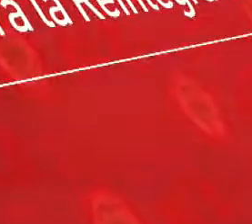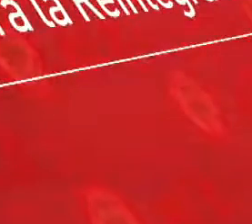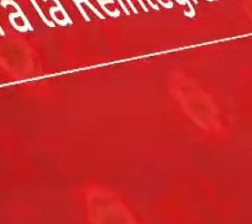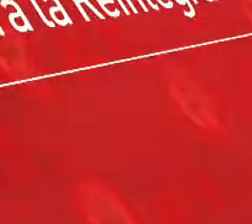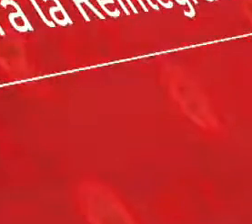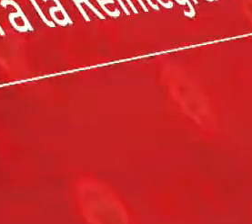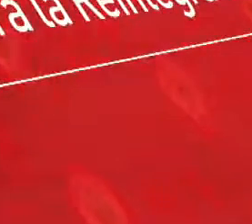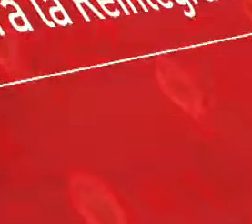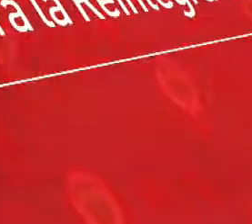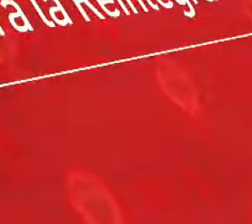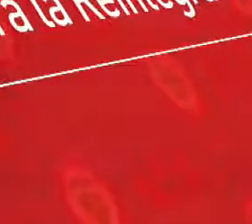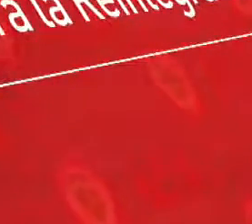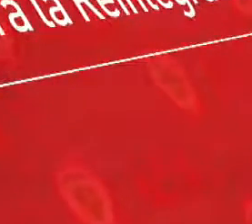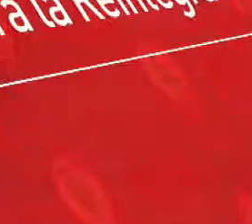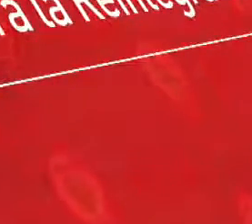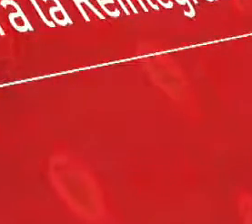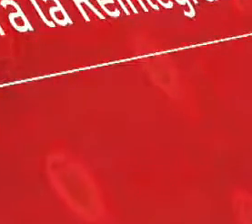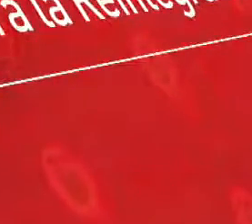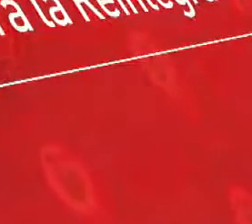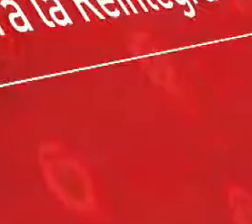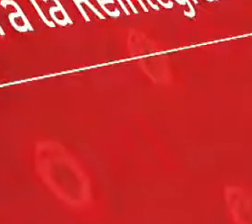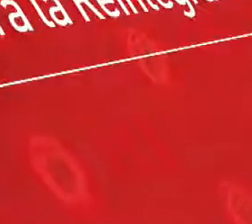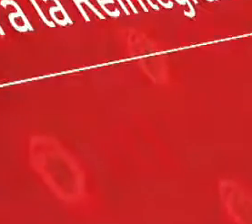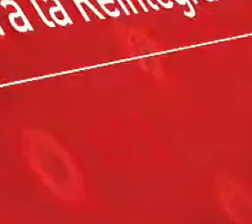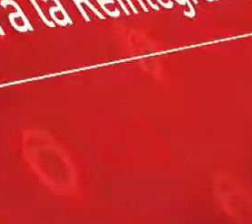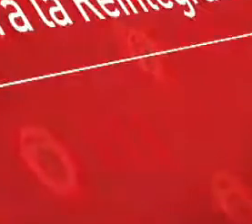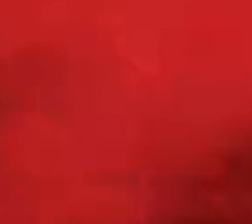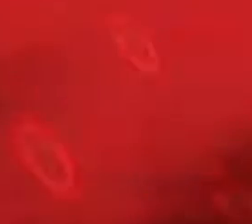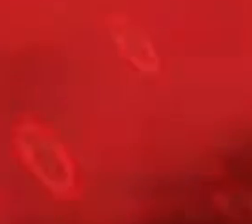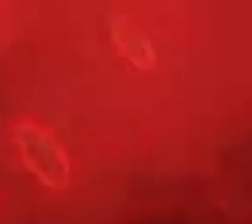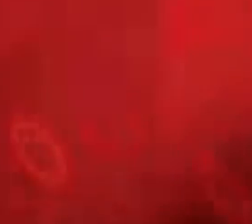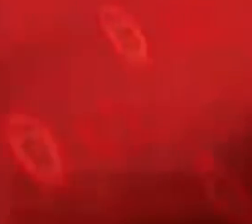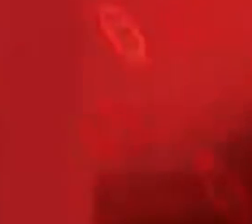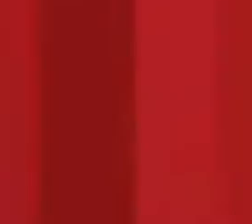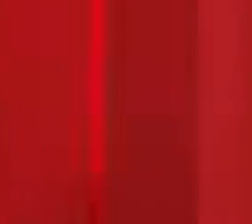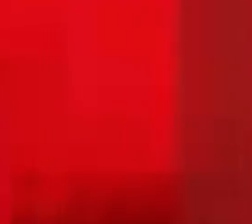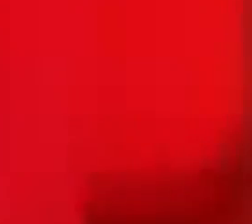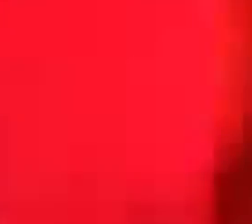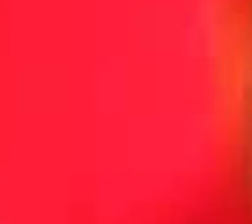más importante es su seguridad. Gracias por su atención.